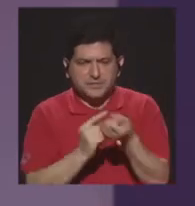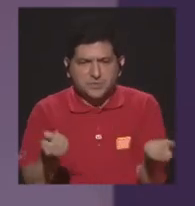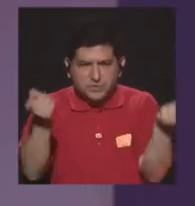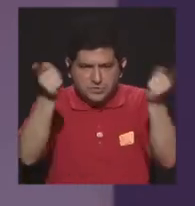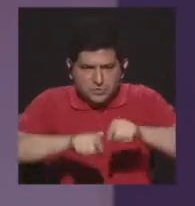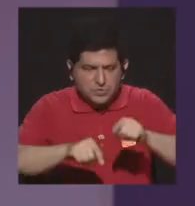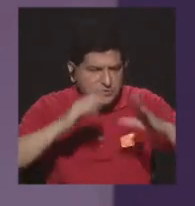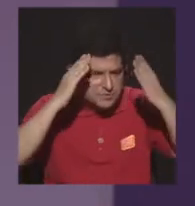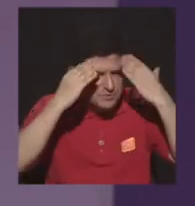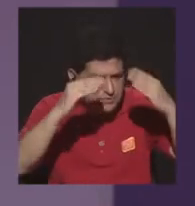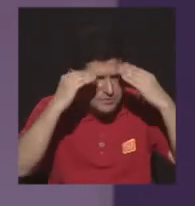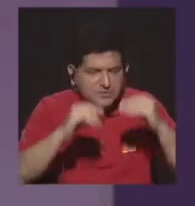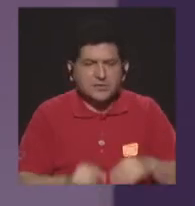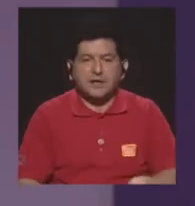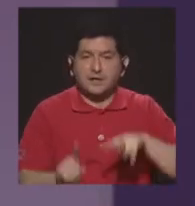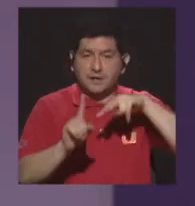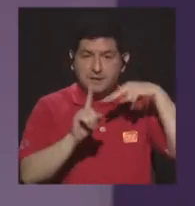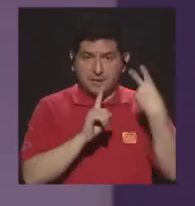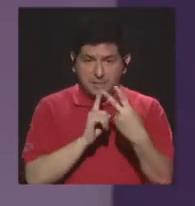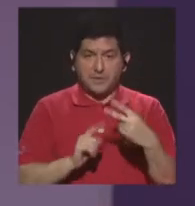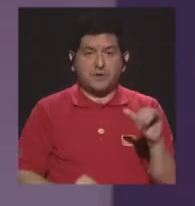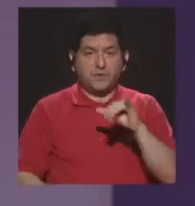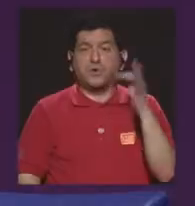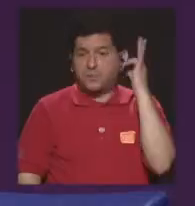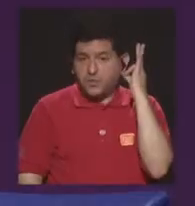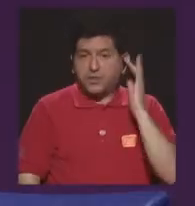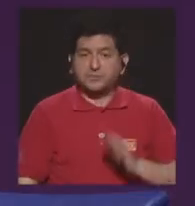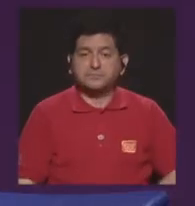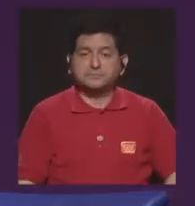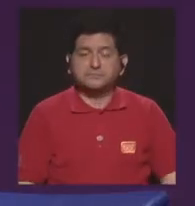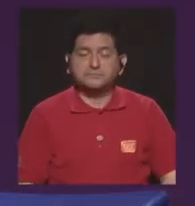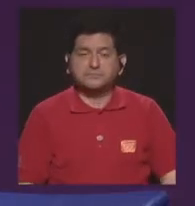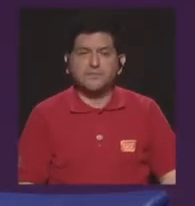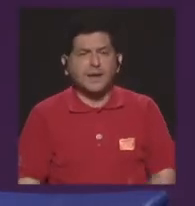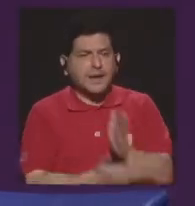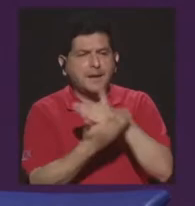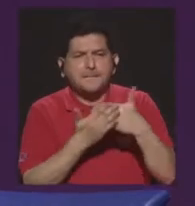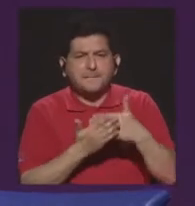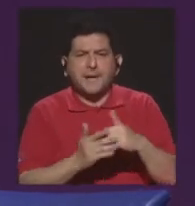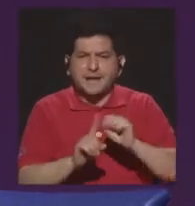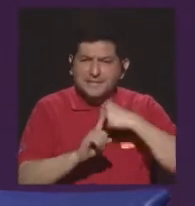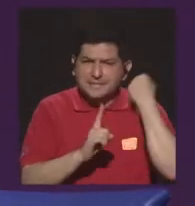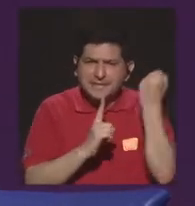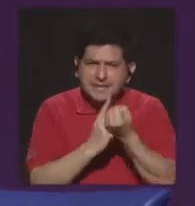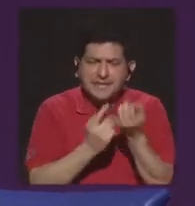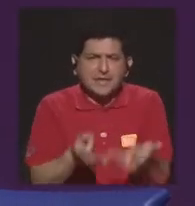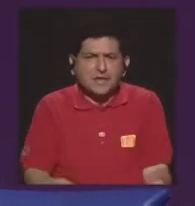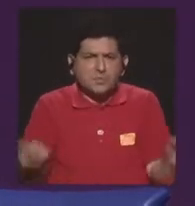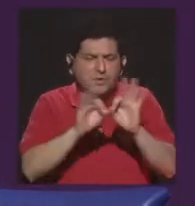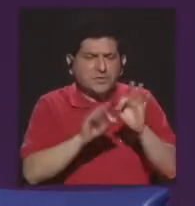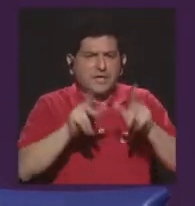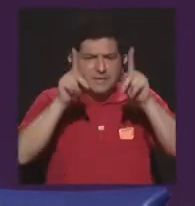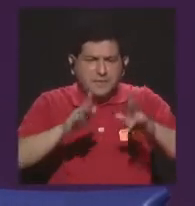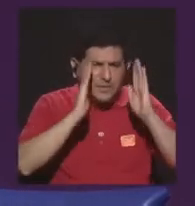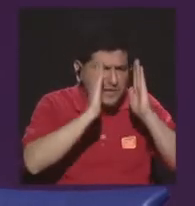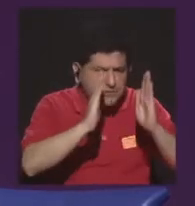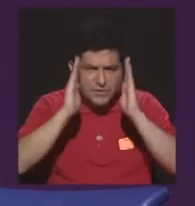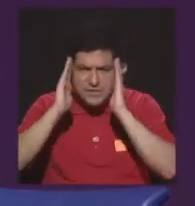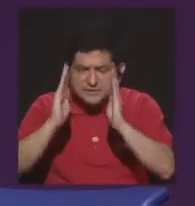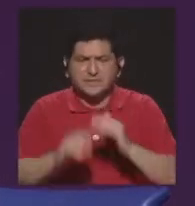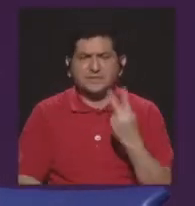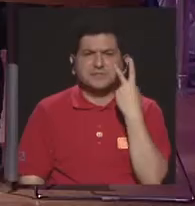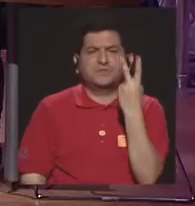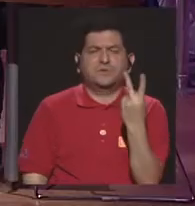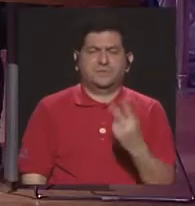están informando desde la perspectiva también de las mujeres. Exacto, y parte de la ecuación muy importante son las audiencias, Aimé. ¿Cómo hacer